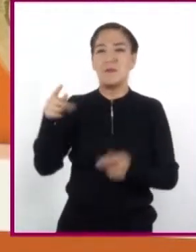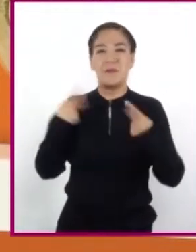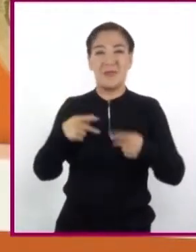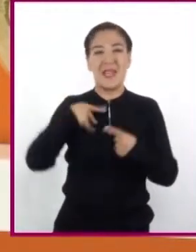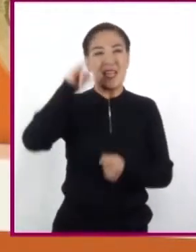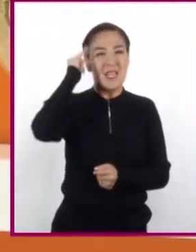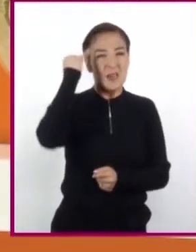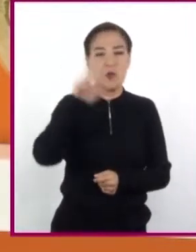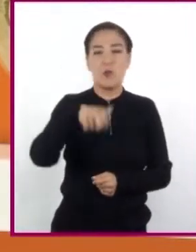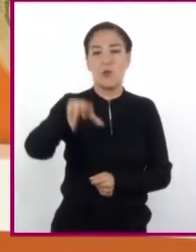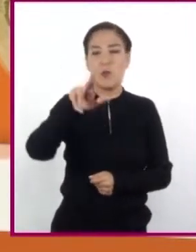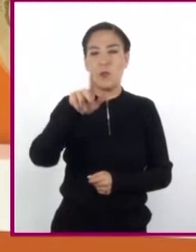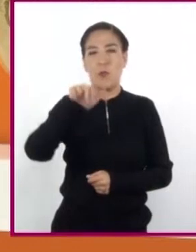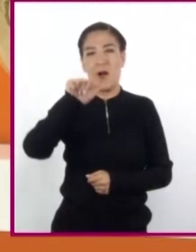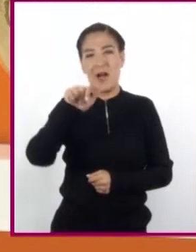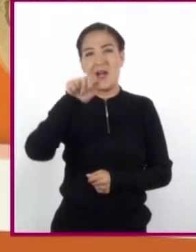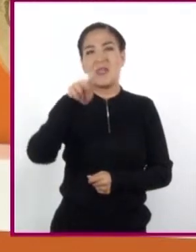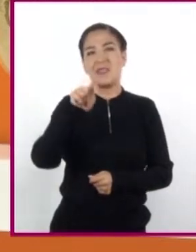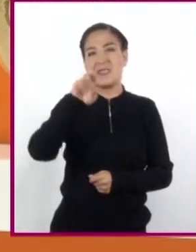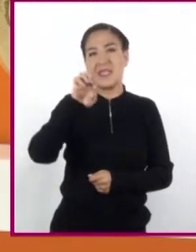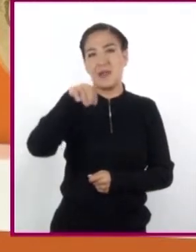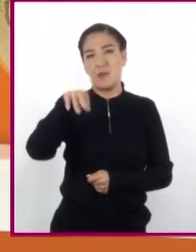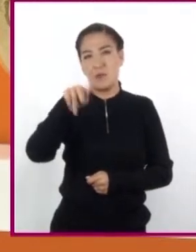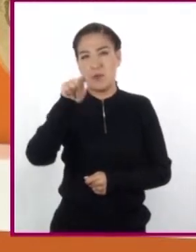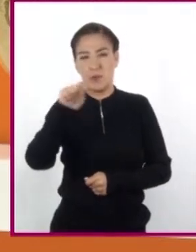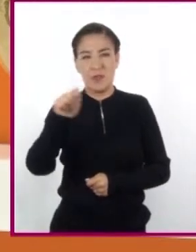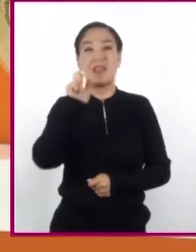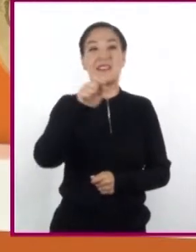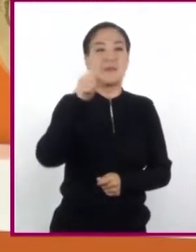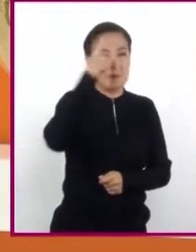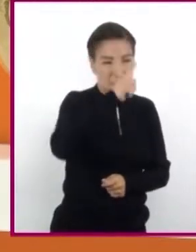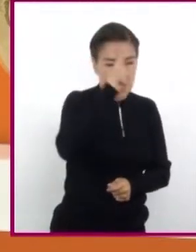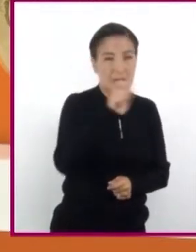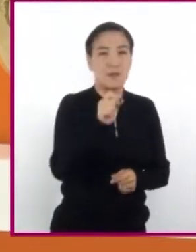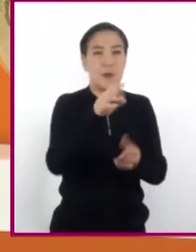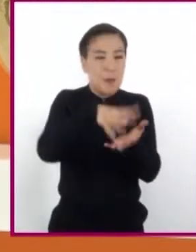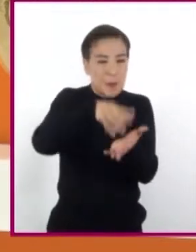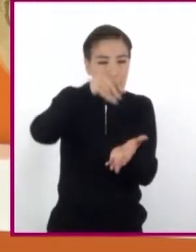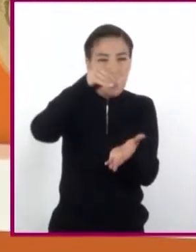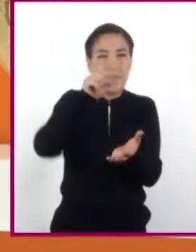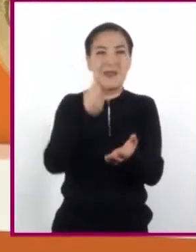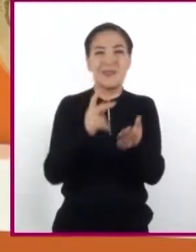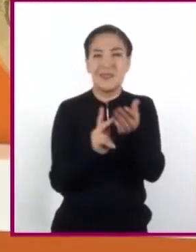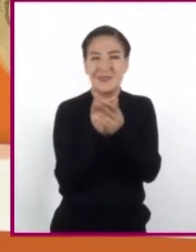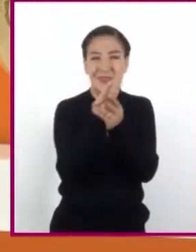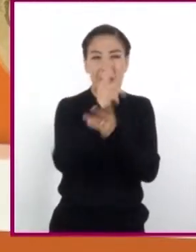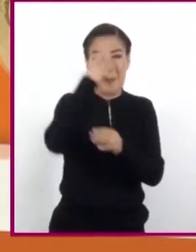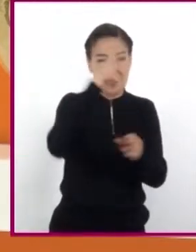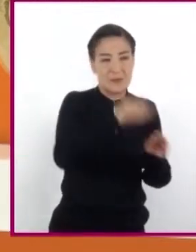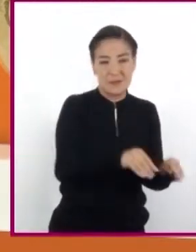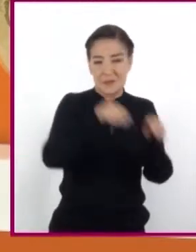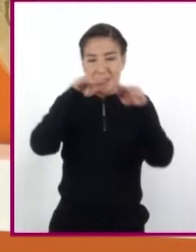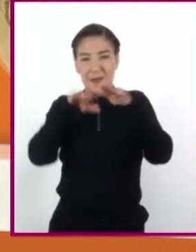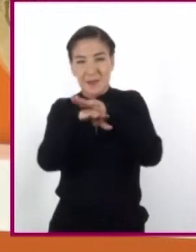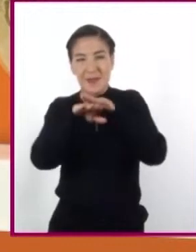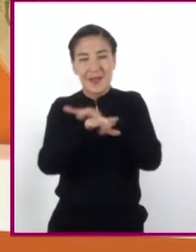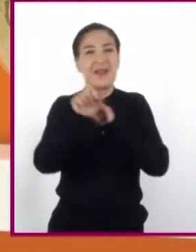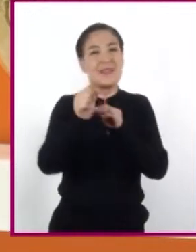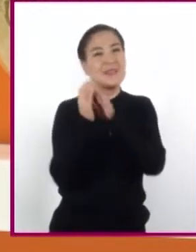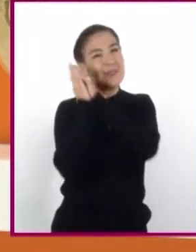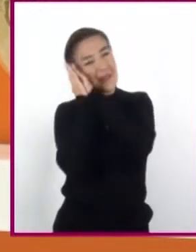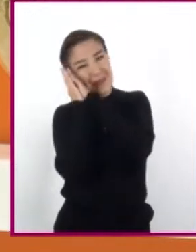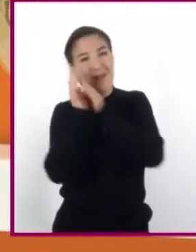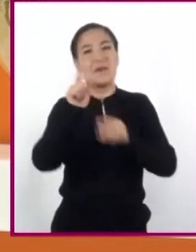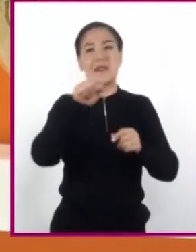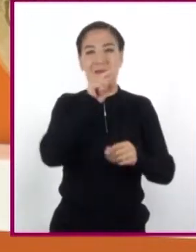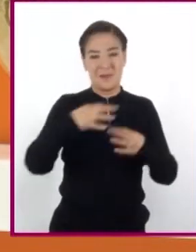Quatzemun. Él le recomendó polvos de raíces de hierbas que debía poner en la cama y la camisa de su amo para